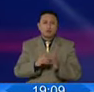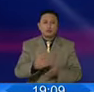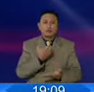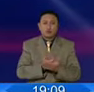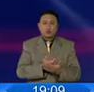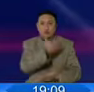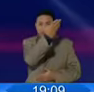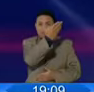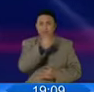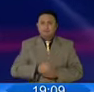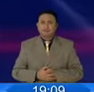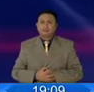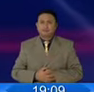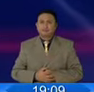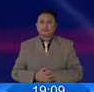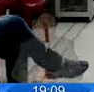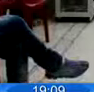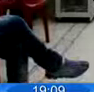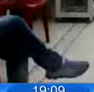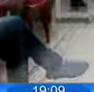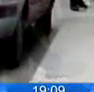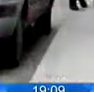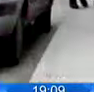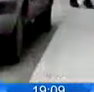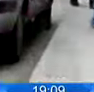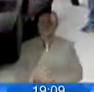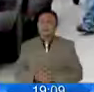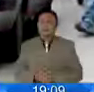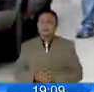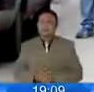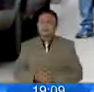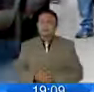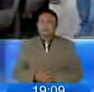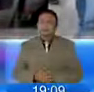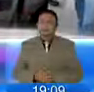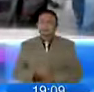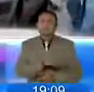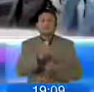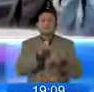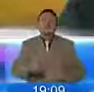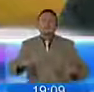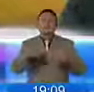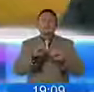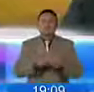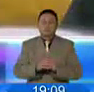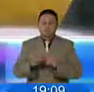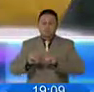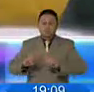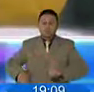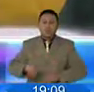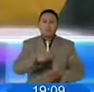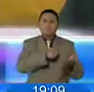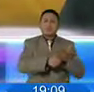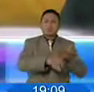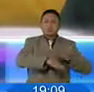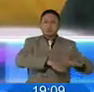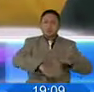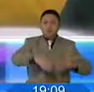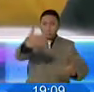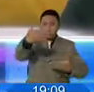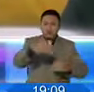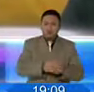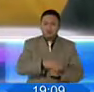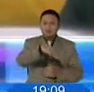contraerá 7,4%. Pero estas cifras difieren del criterio expuesto por el ministro coordinador de la política económica,